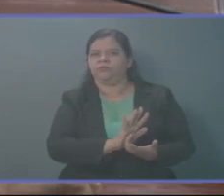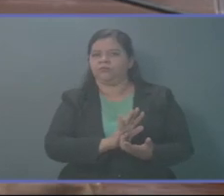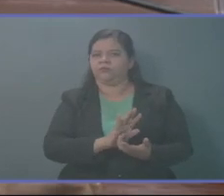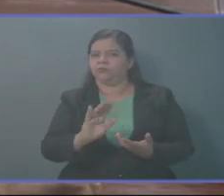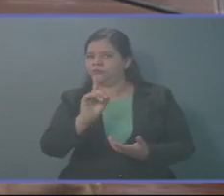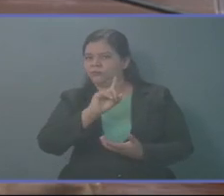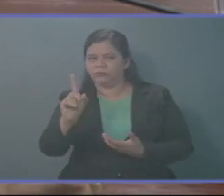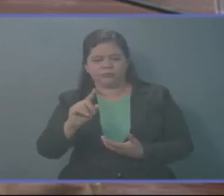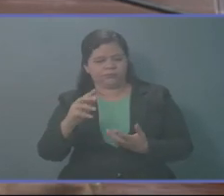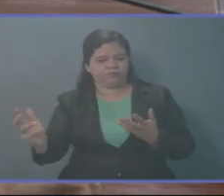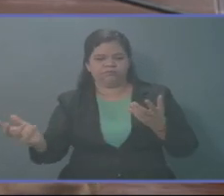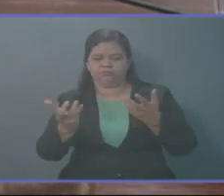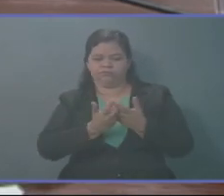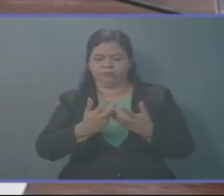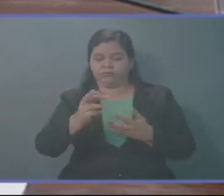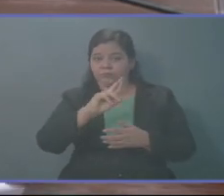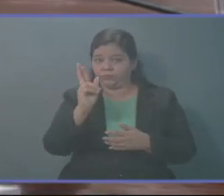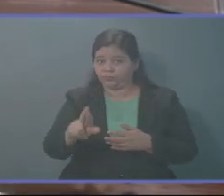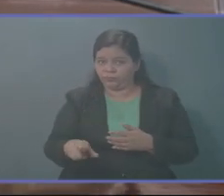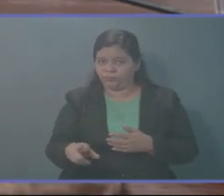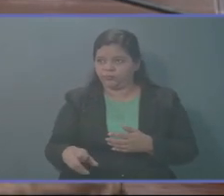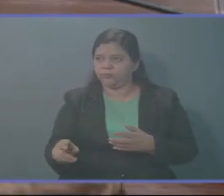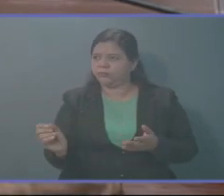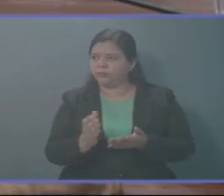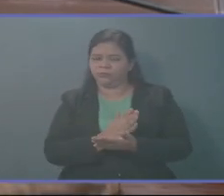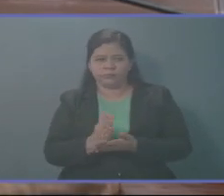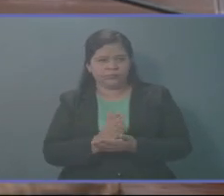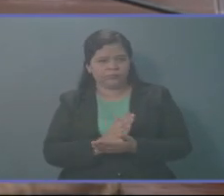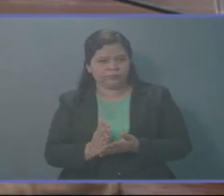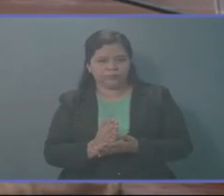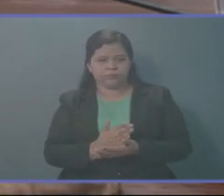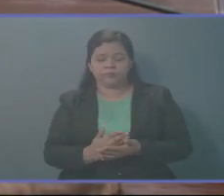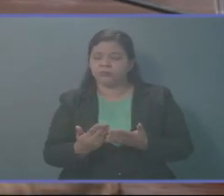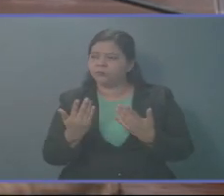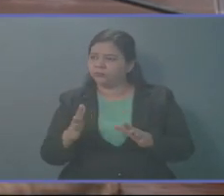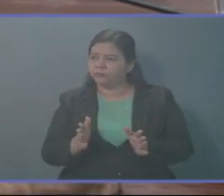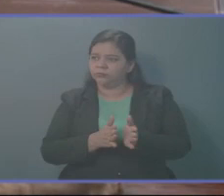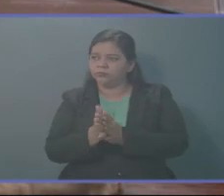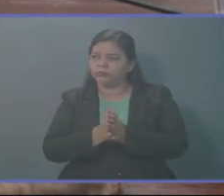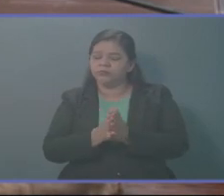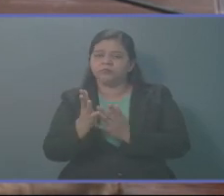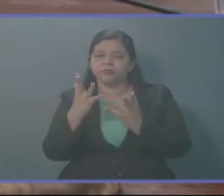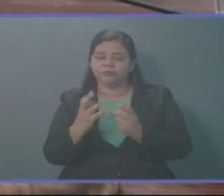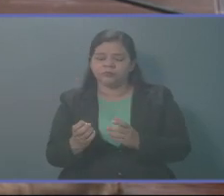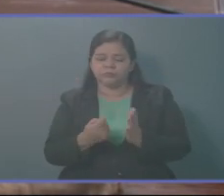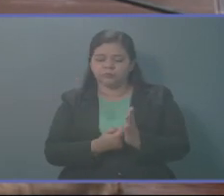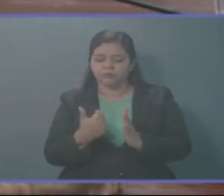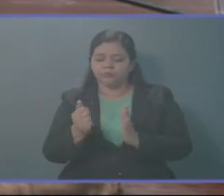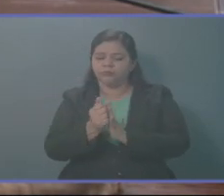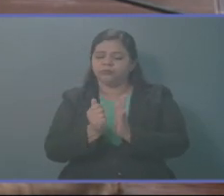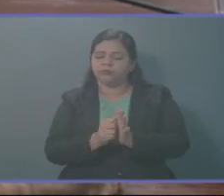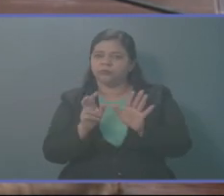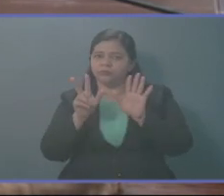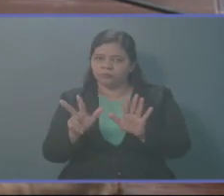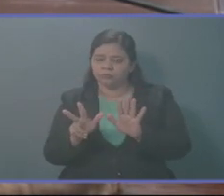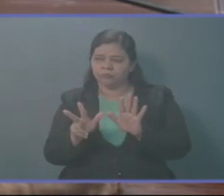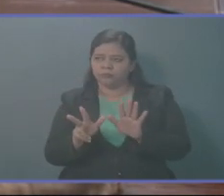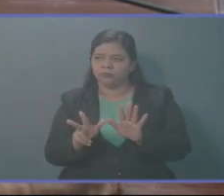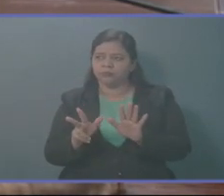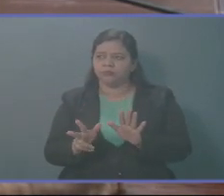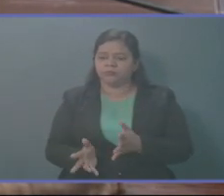corresponde a la realidad. Y nadie tiene la intención, con pedir la supresión del artículo 8, de privar de ingresos al